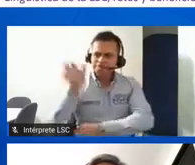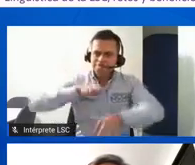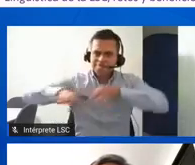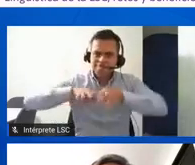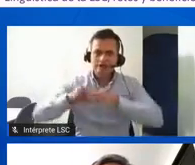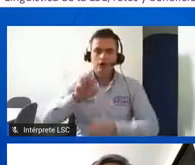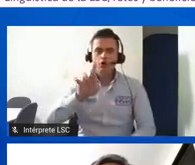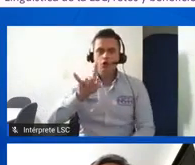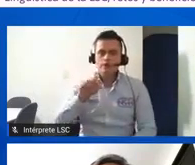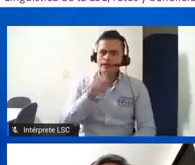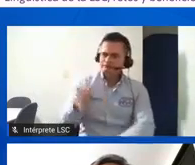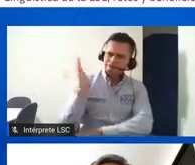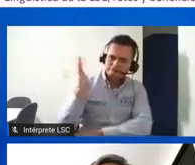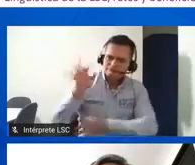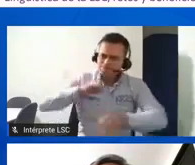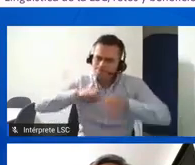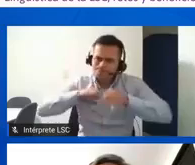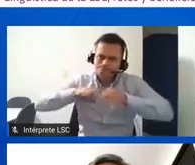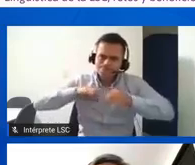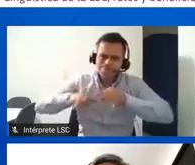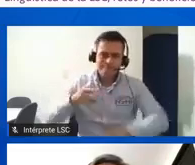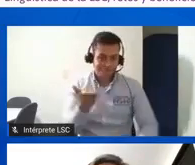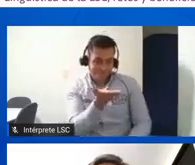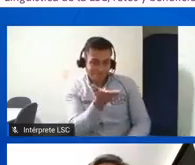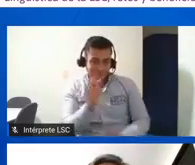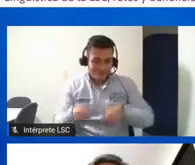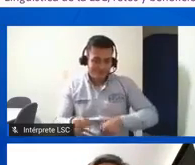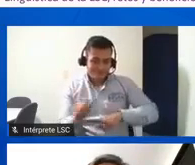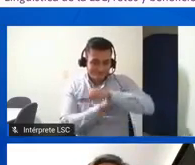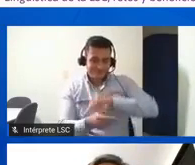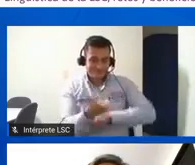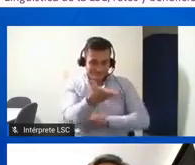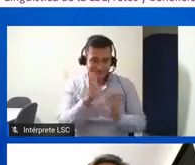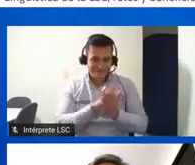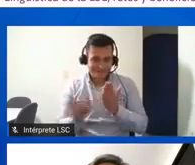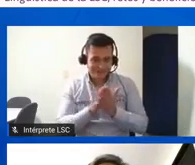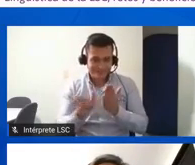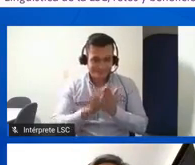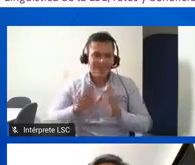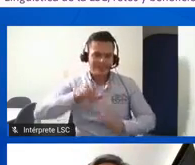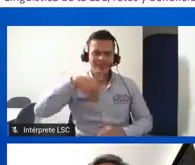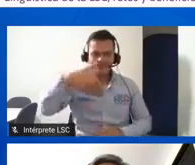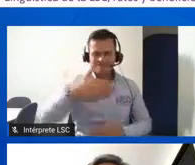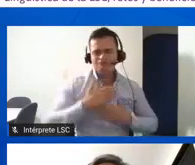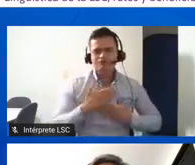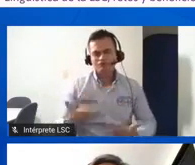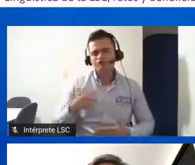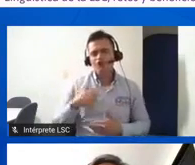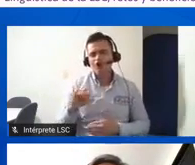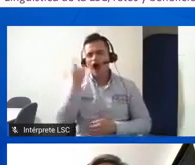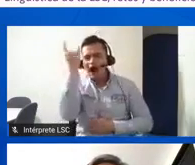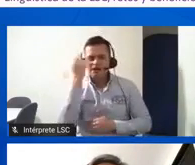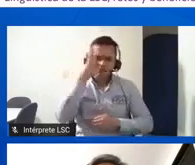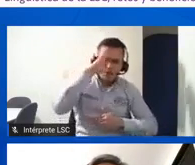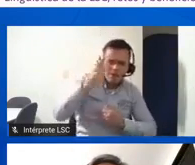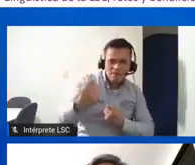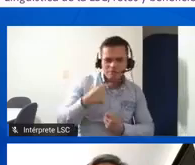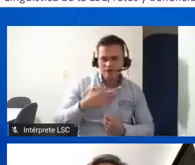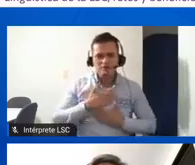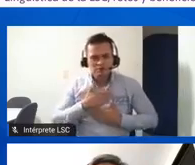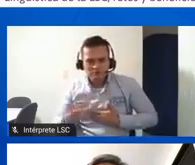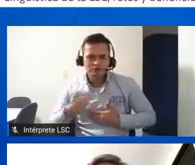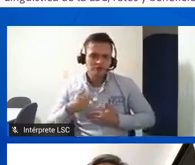toda la discusión. Entonces, pues, digamos que le cedo la palabra a Ruby, después, con el mayor gusto, cualquier otra duda la